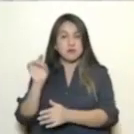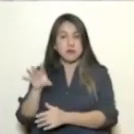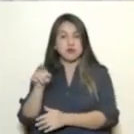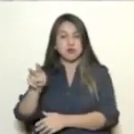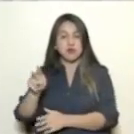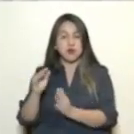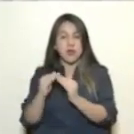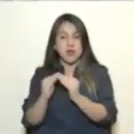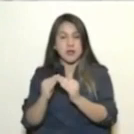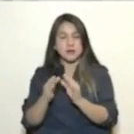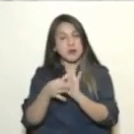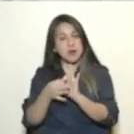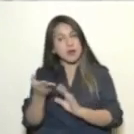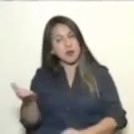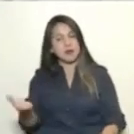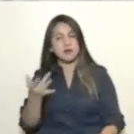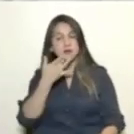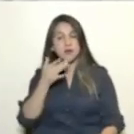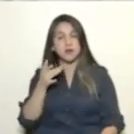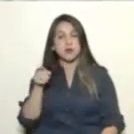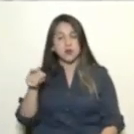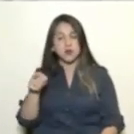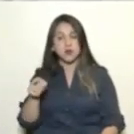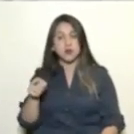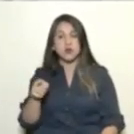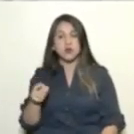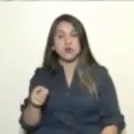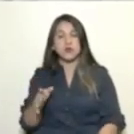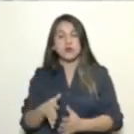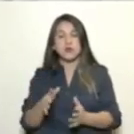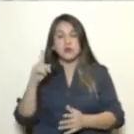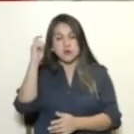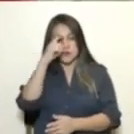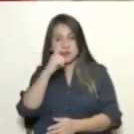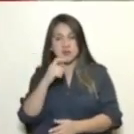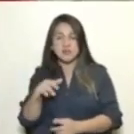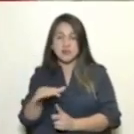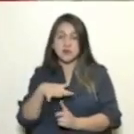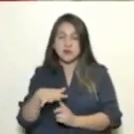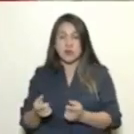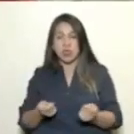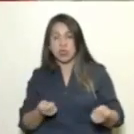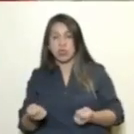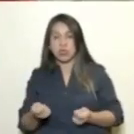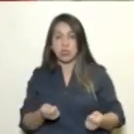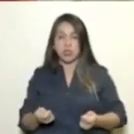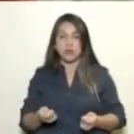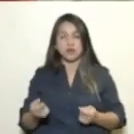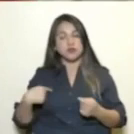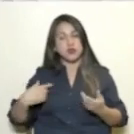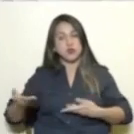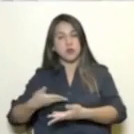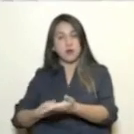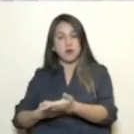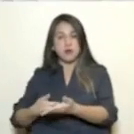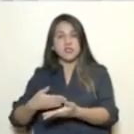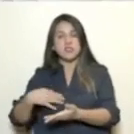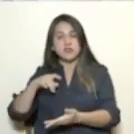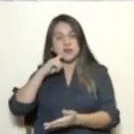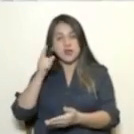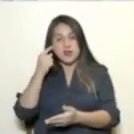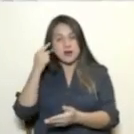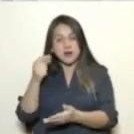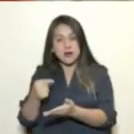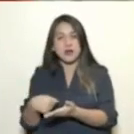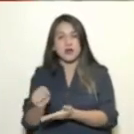casa con mis agradecimientos porque sé que usted lo está pasando muy difícil. ¿No encuentra usted que eso es reconocer la dignidad de ese ser humano? ¿Y